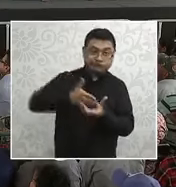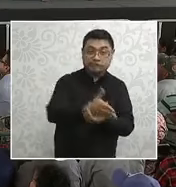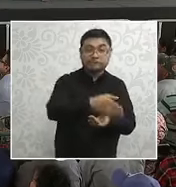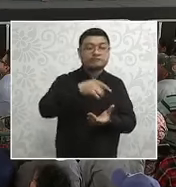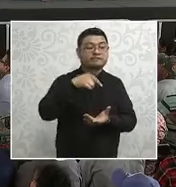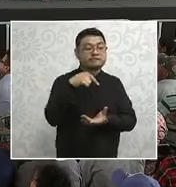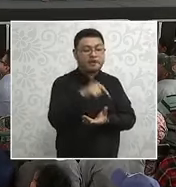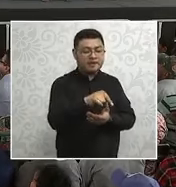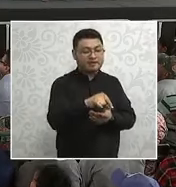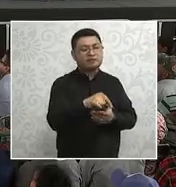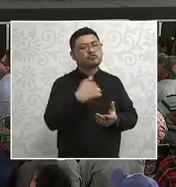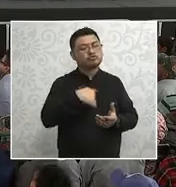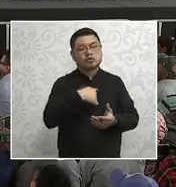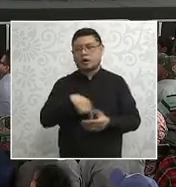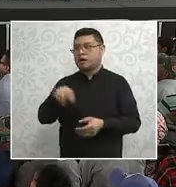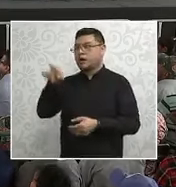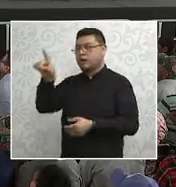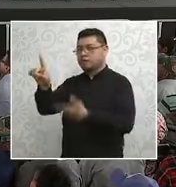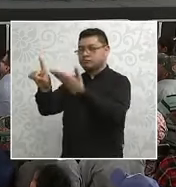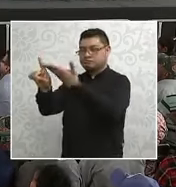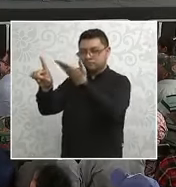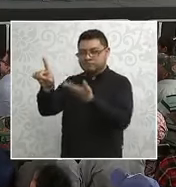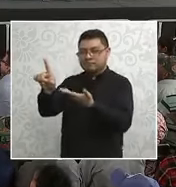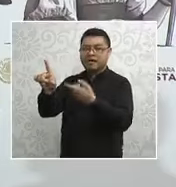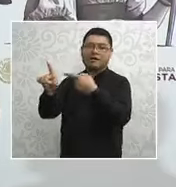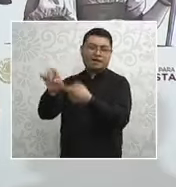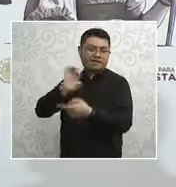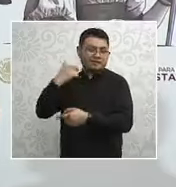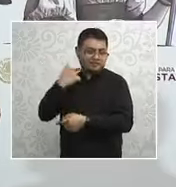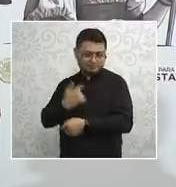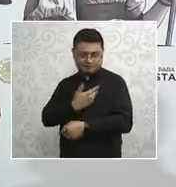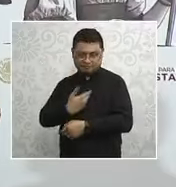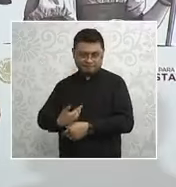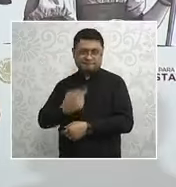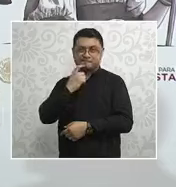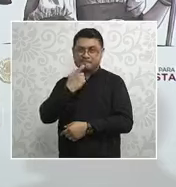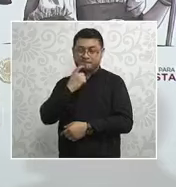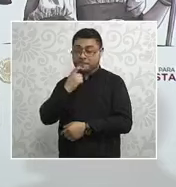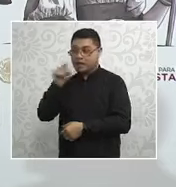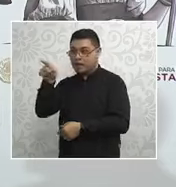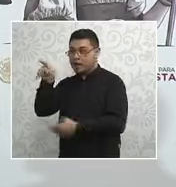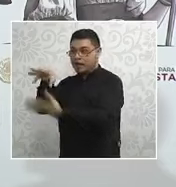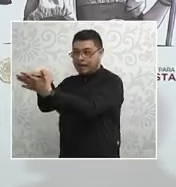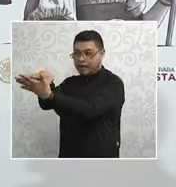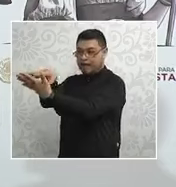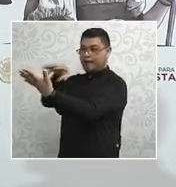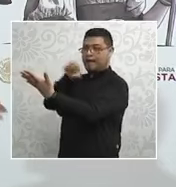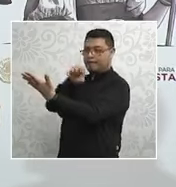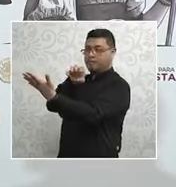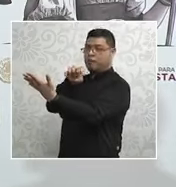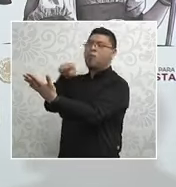querido presidente Andrés Manuel López Obrador que nos